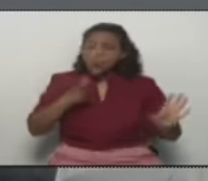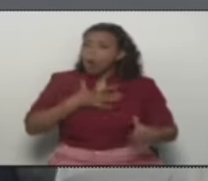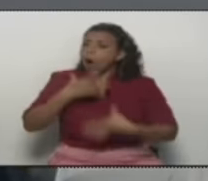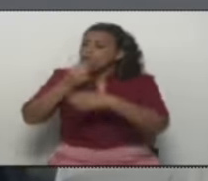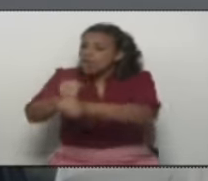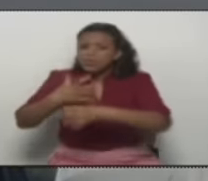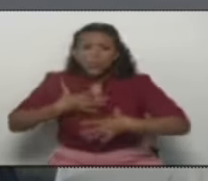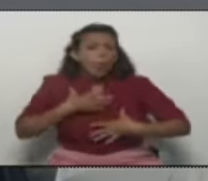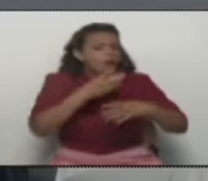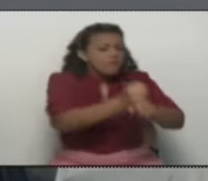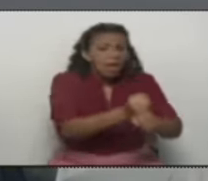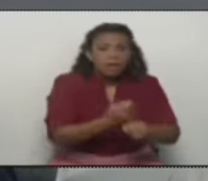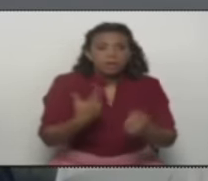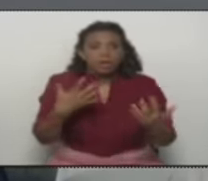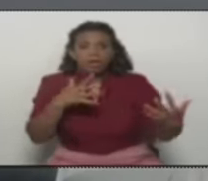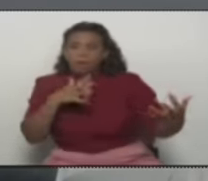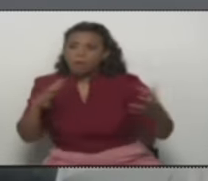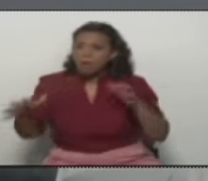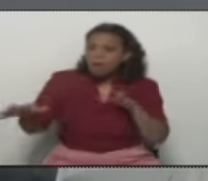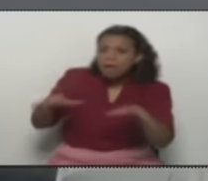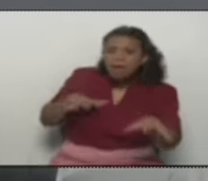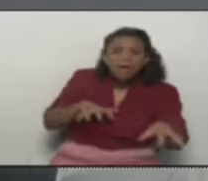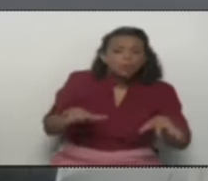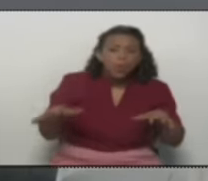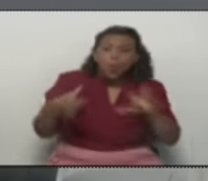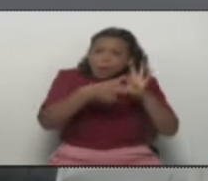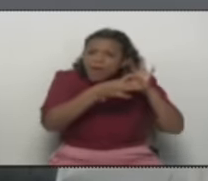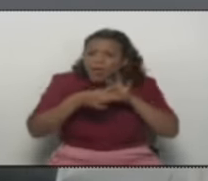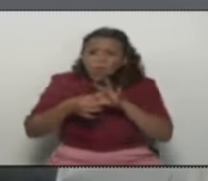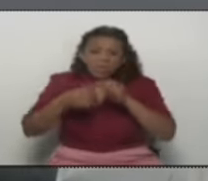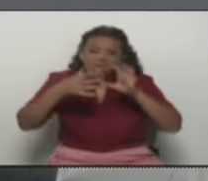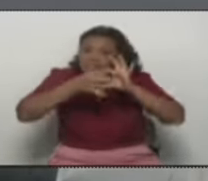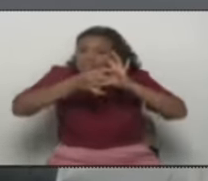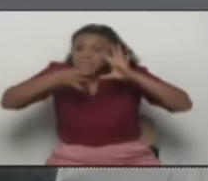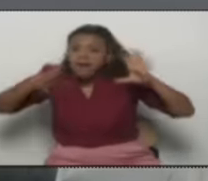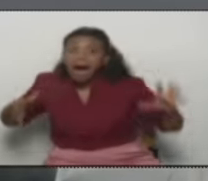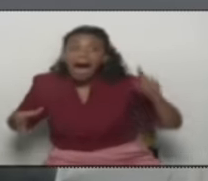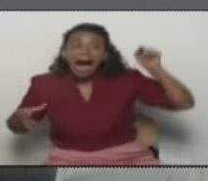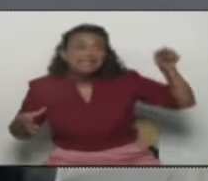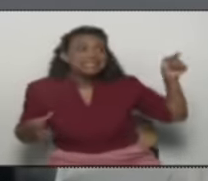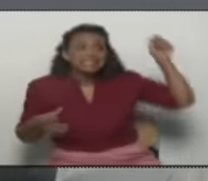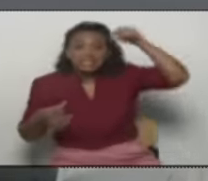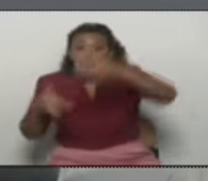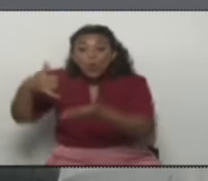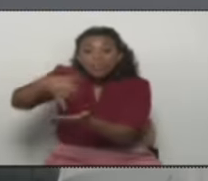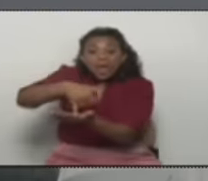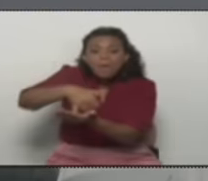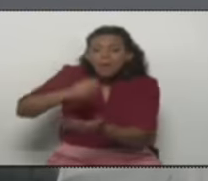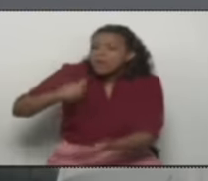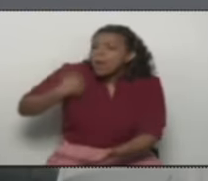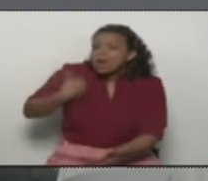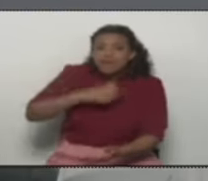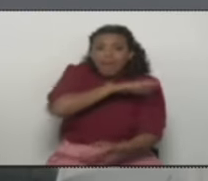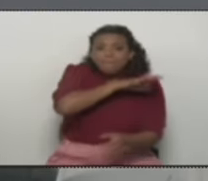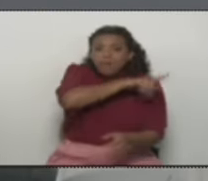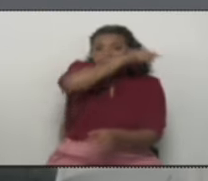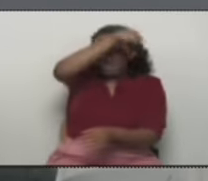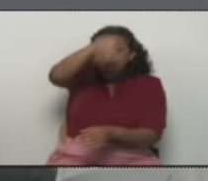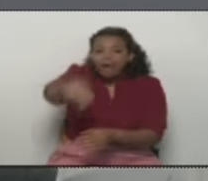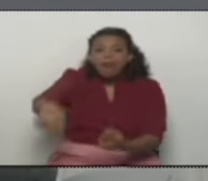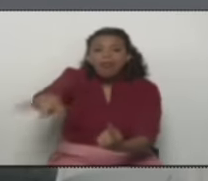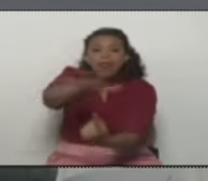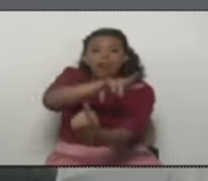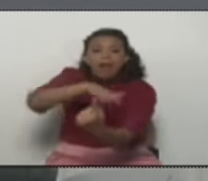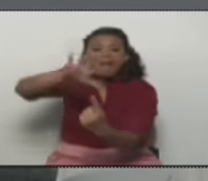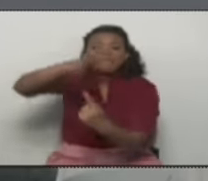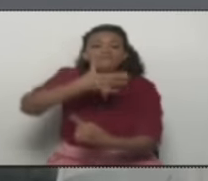como el pegamento social que nos mantiene unidos como pueblo. Entonces ahí somos débiles y cualquier persona nos puede dominar.